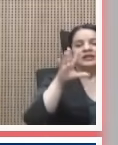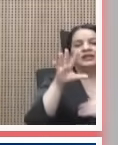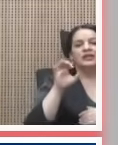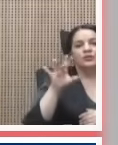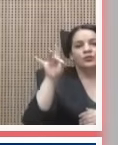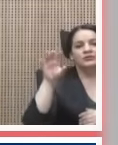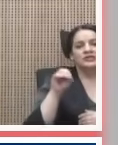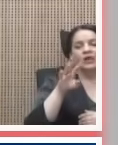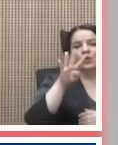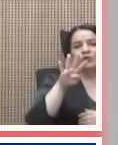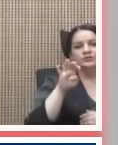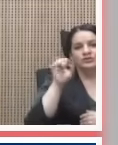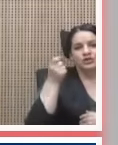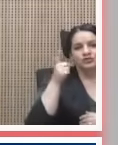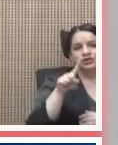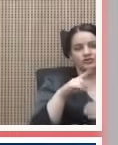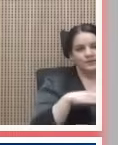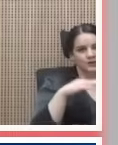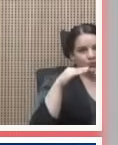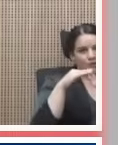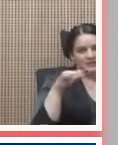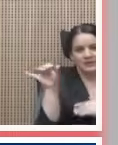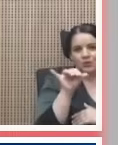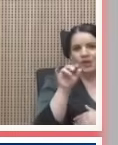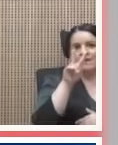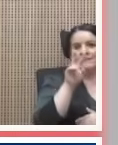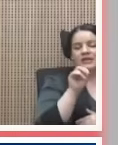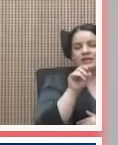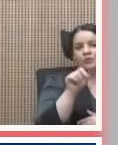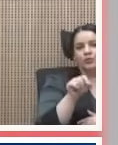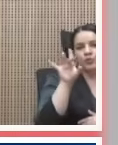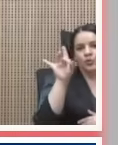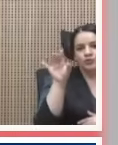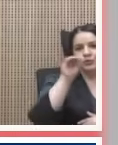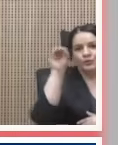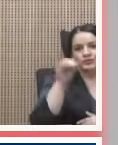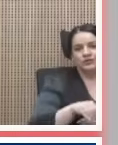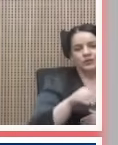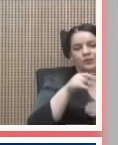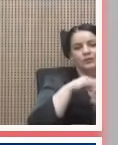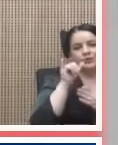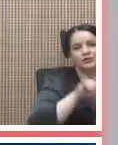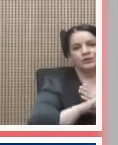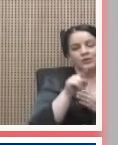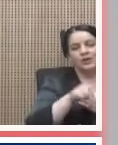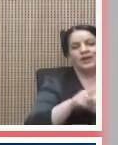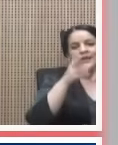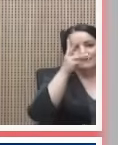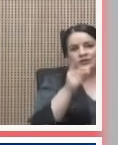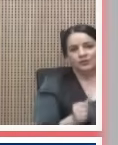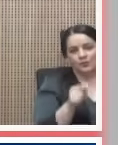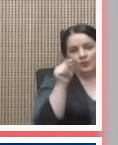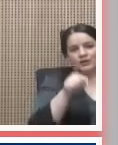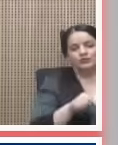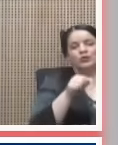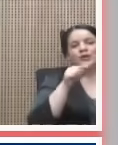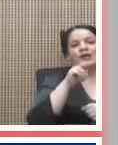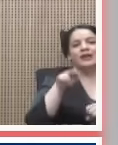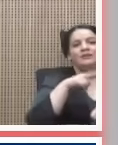2.580.411 millones, que equivale a 20.8% del proyecto de presupuesto de la República para el 2025 y